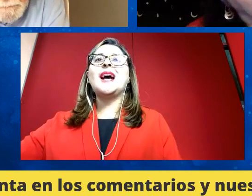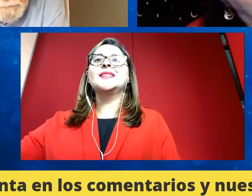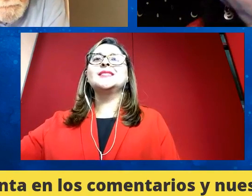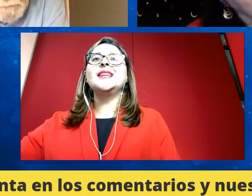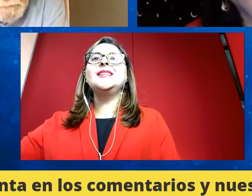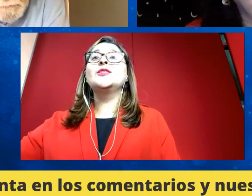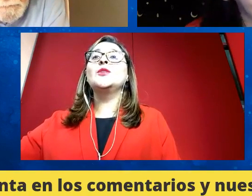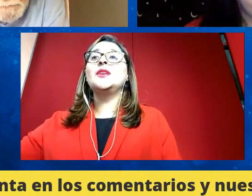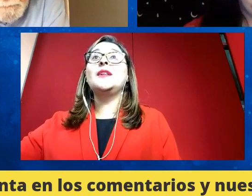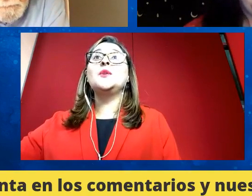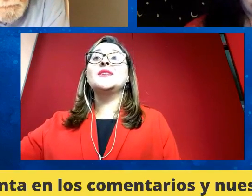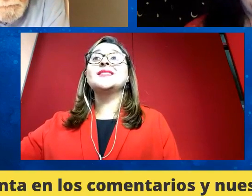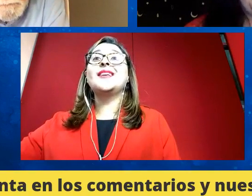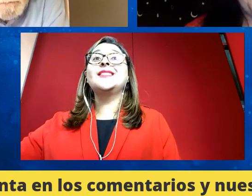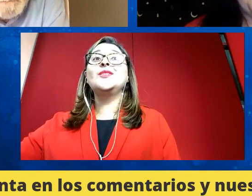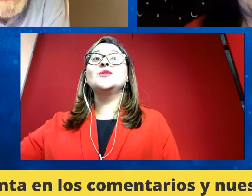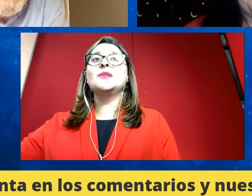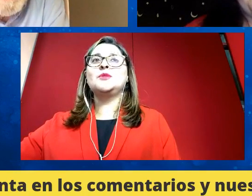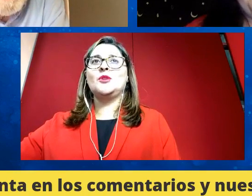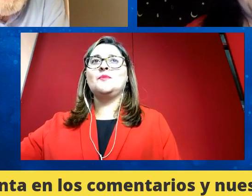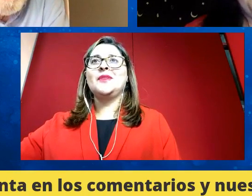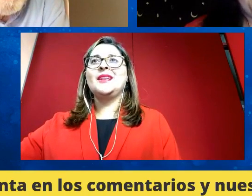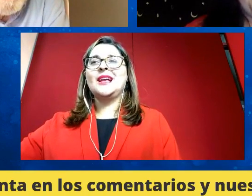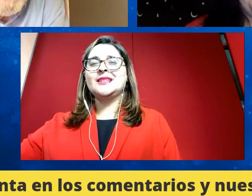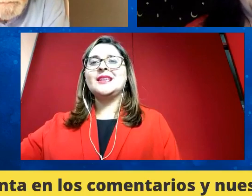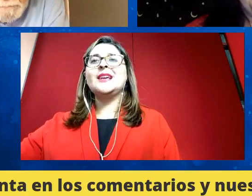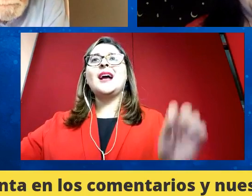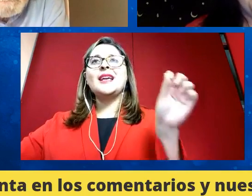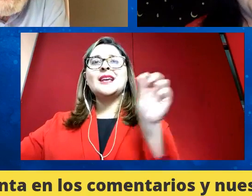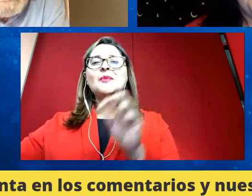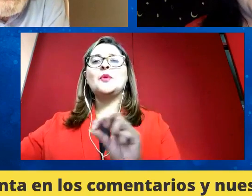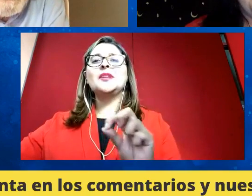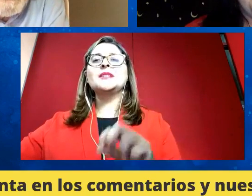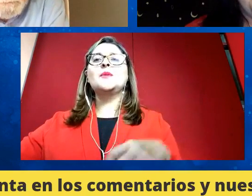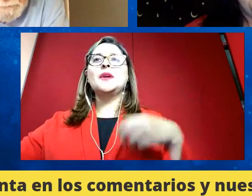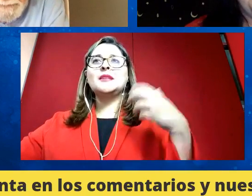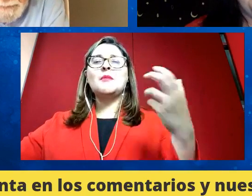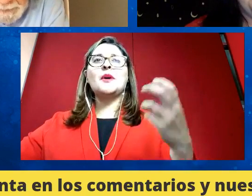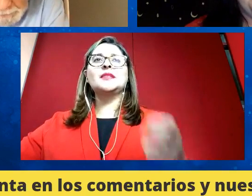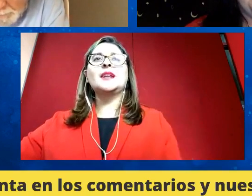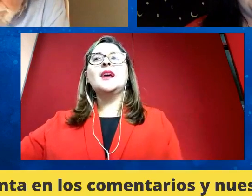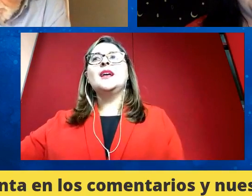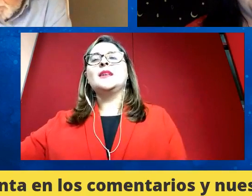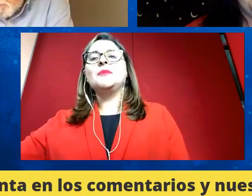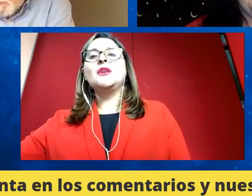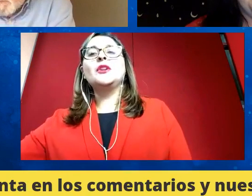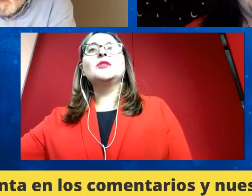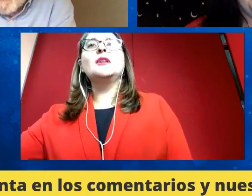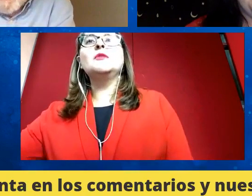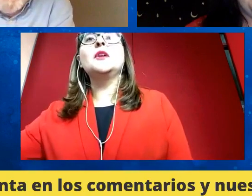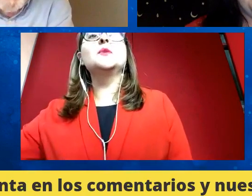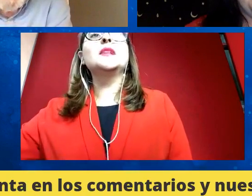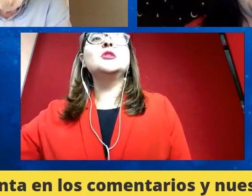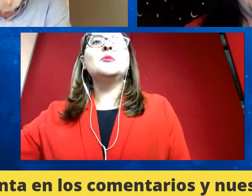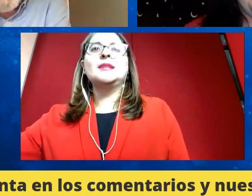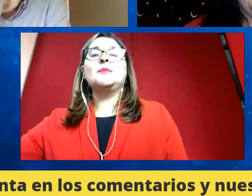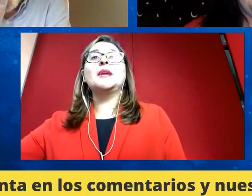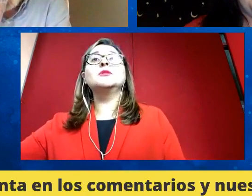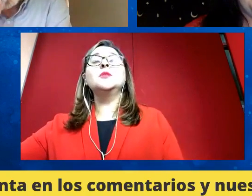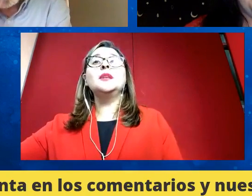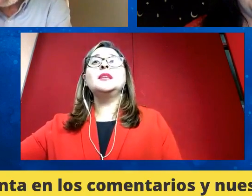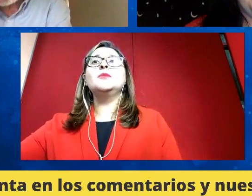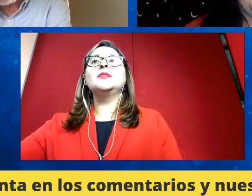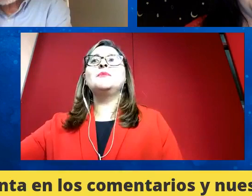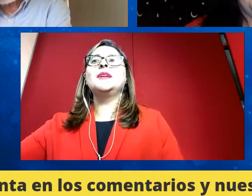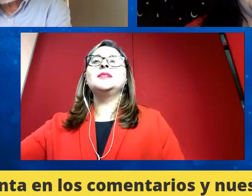de Ciencias, Artes y Tecnologías de la Universidad de Concepción. Así que ahí a responder esa encuesta vamos a estar también con estos libros en un ratito más. Y